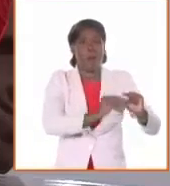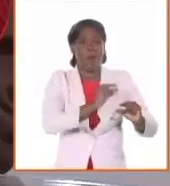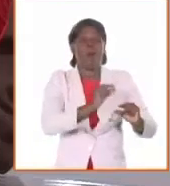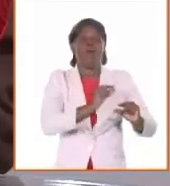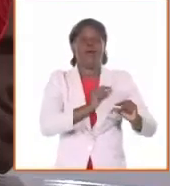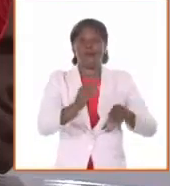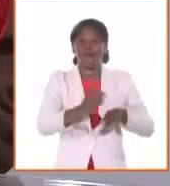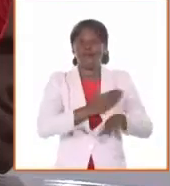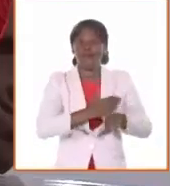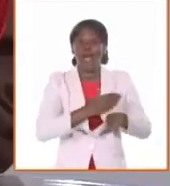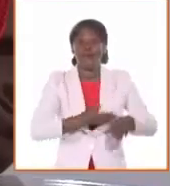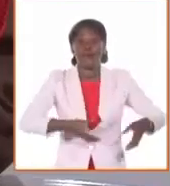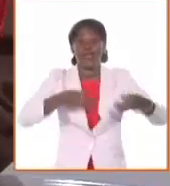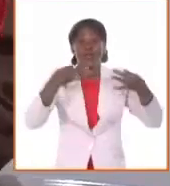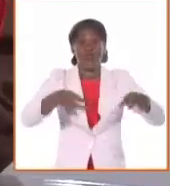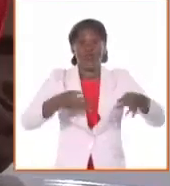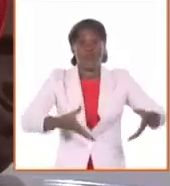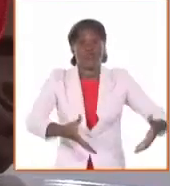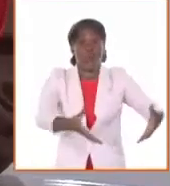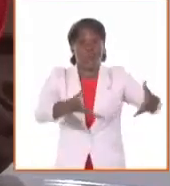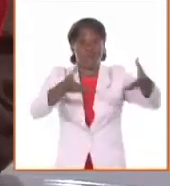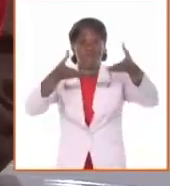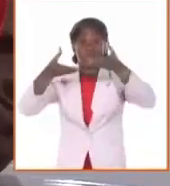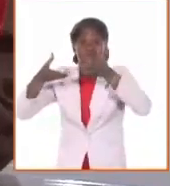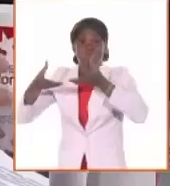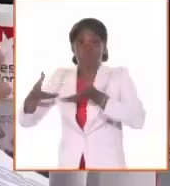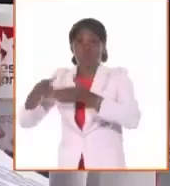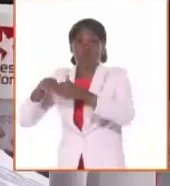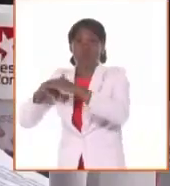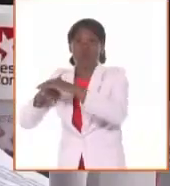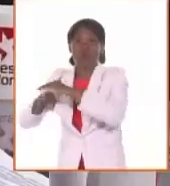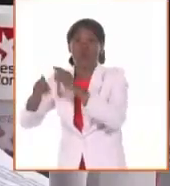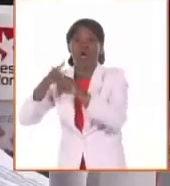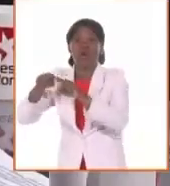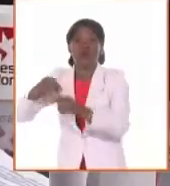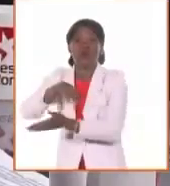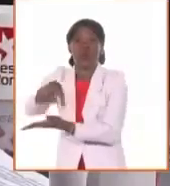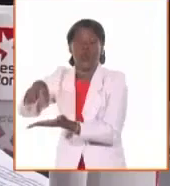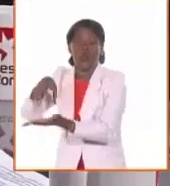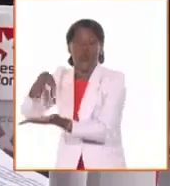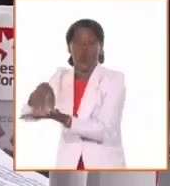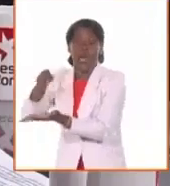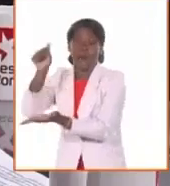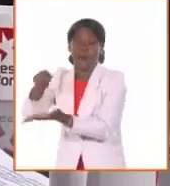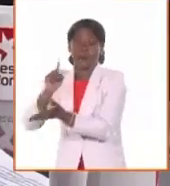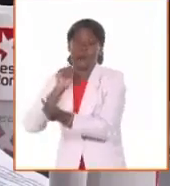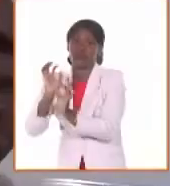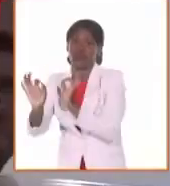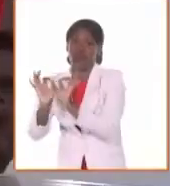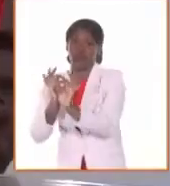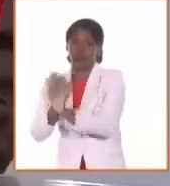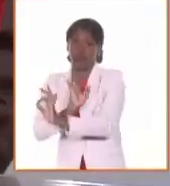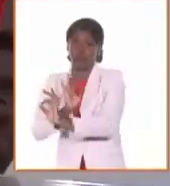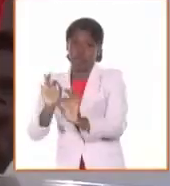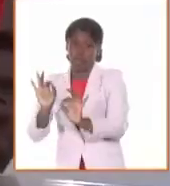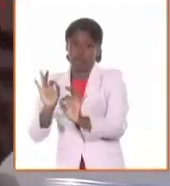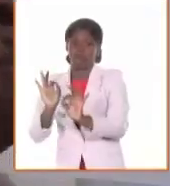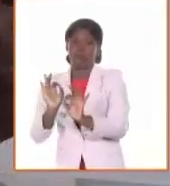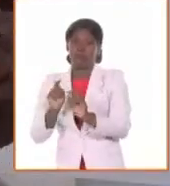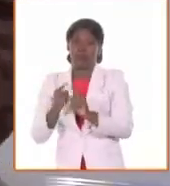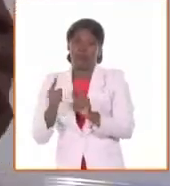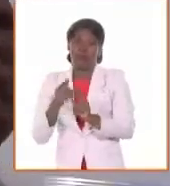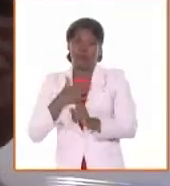en el mundo prácticamente porque eso es algo auténticamente cubano como lo decimos es algo auténticamente cubano y